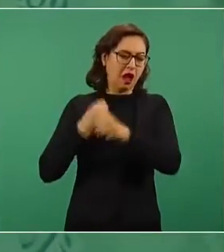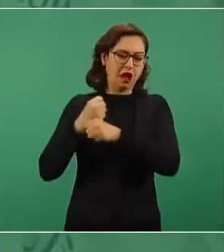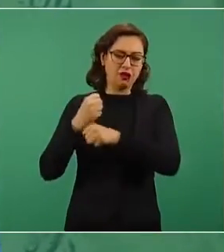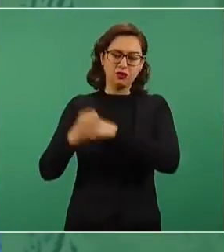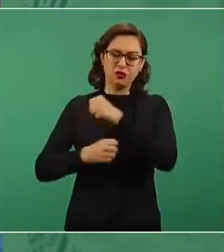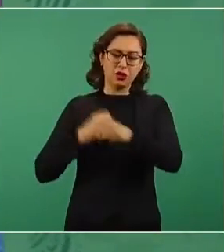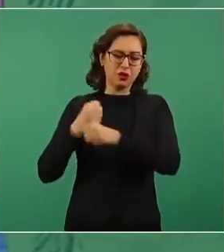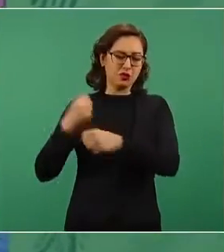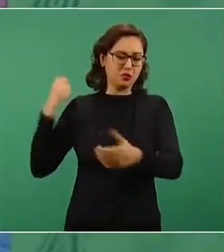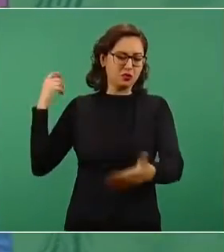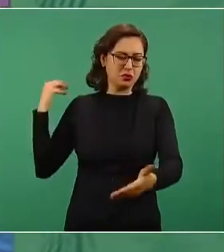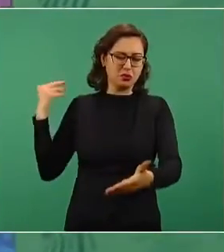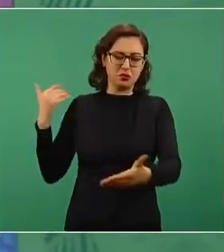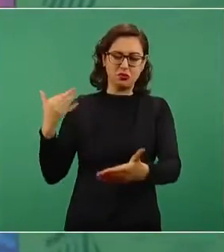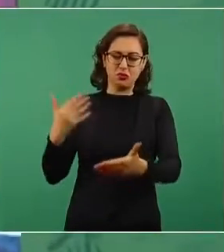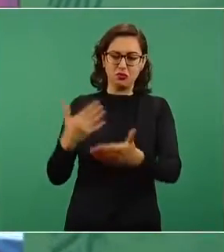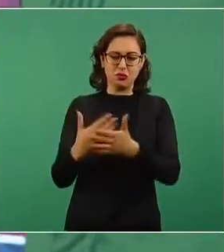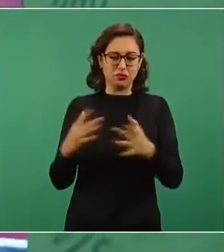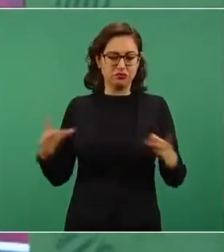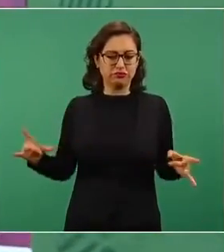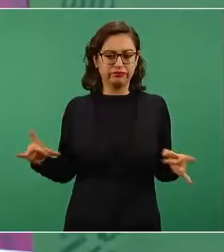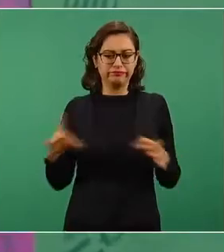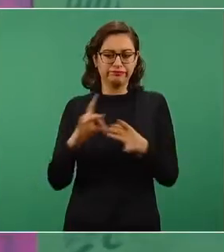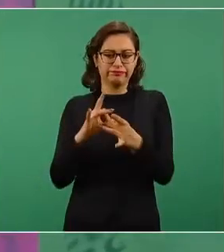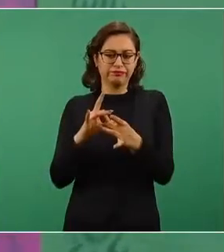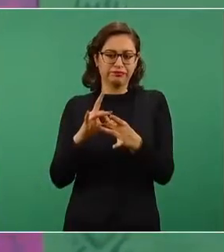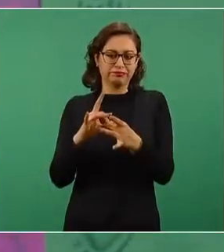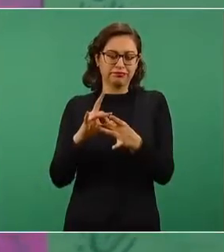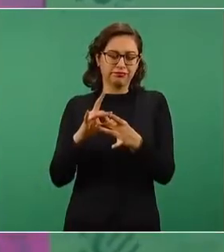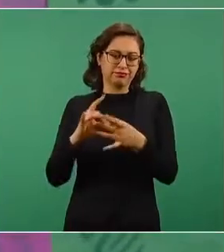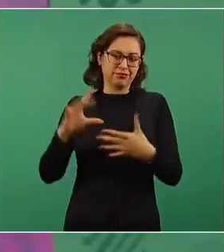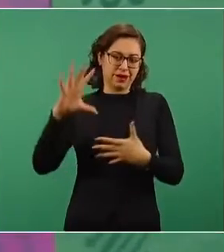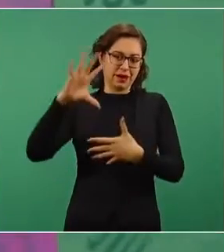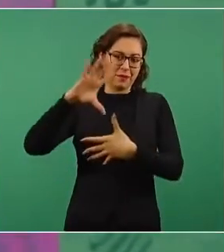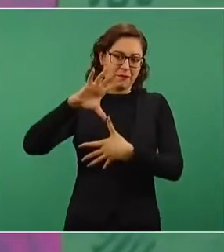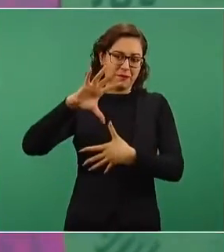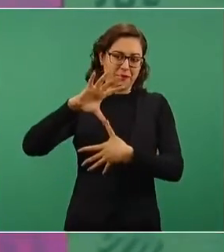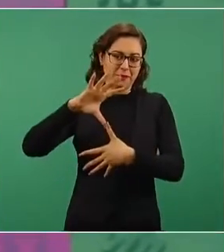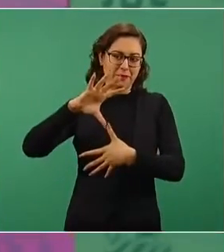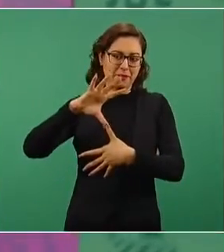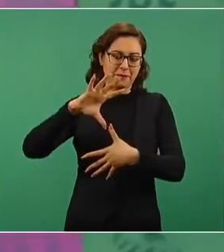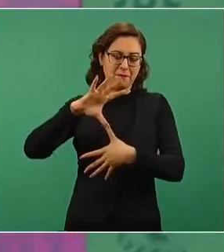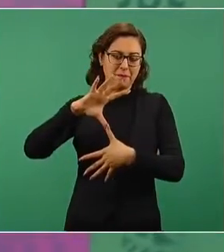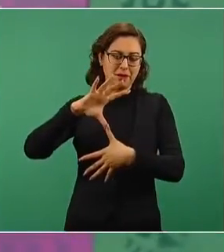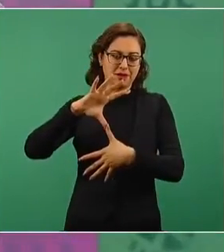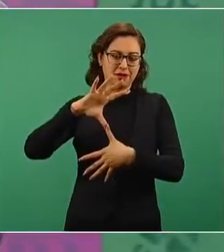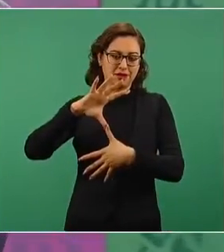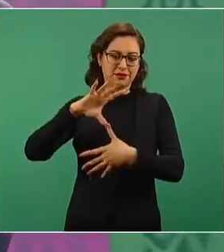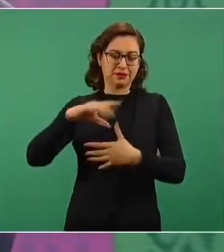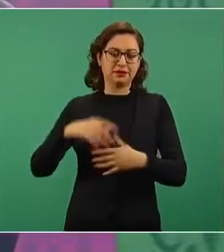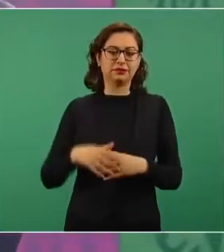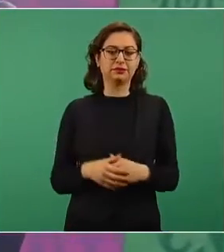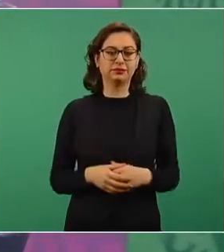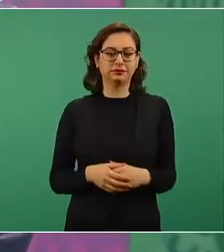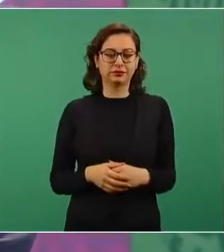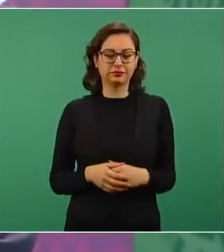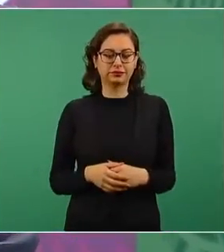pertenecemos a nuestra América y